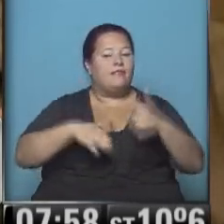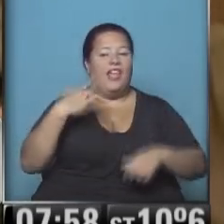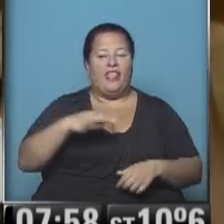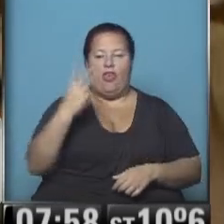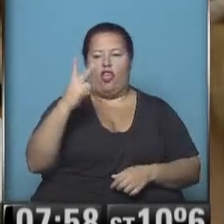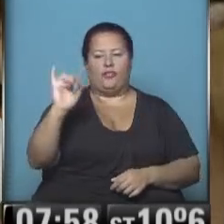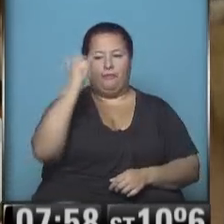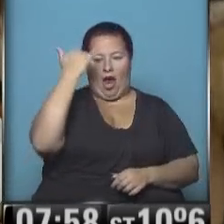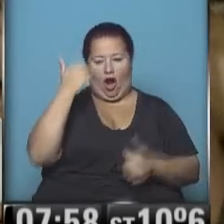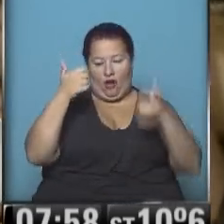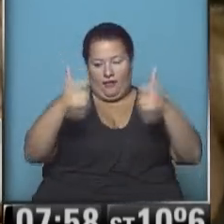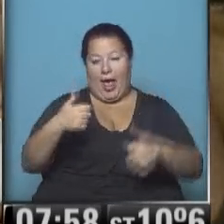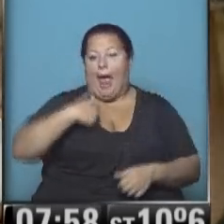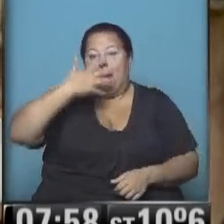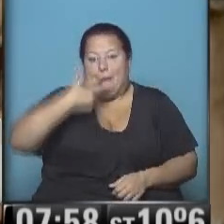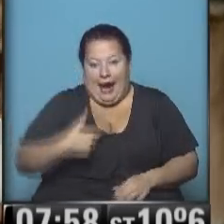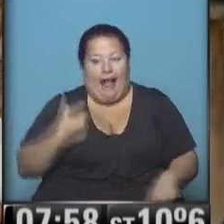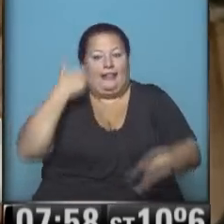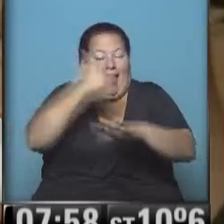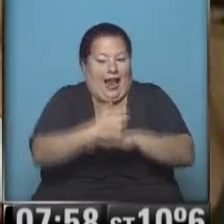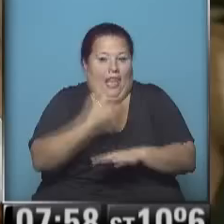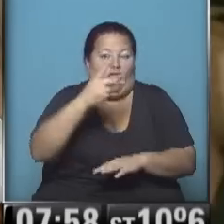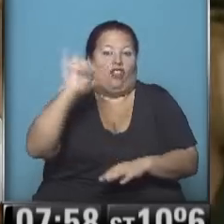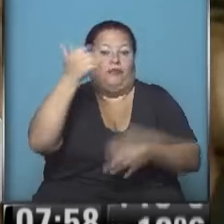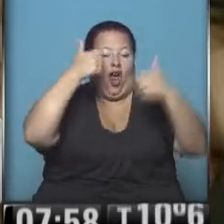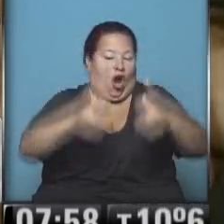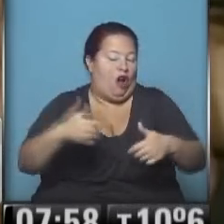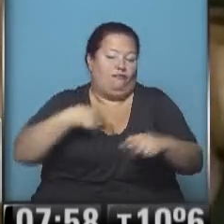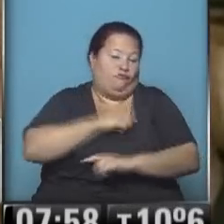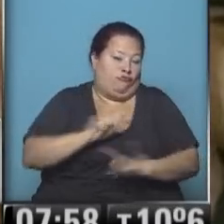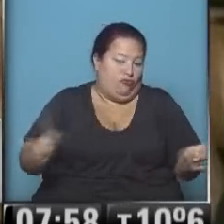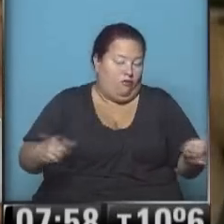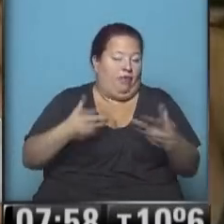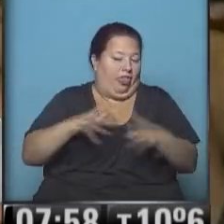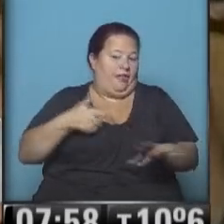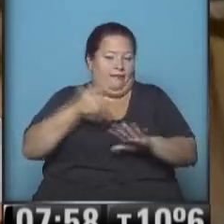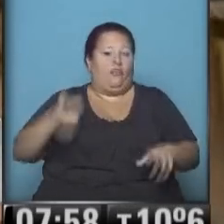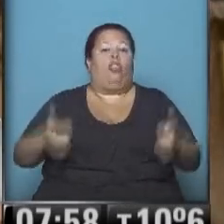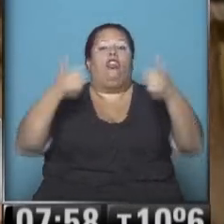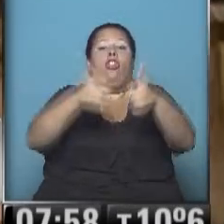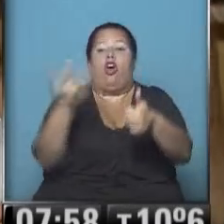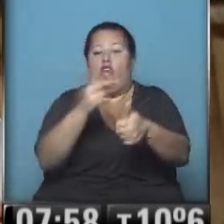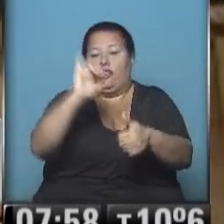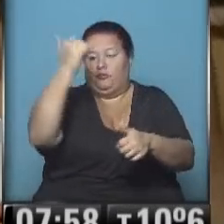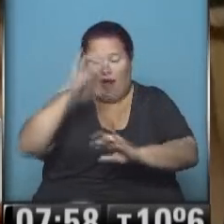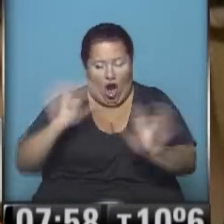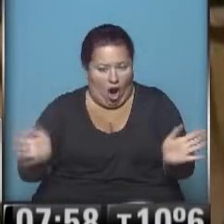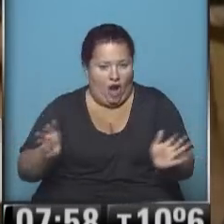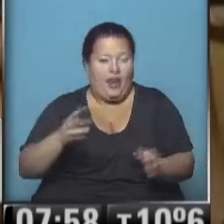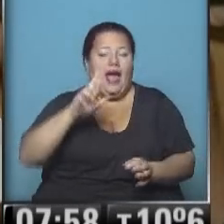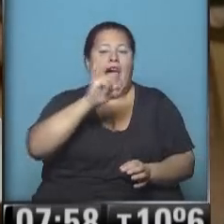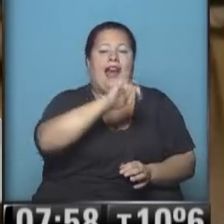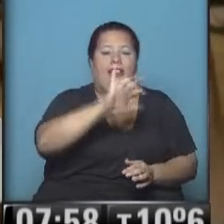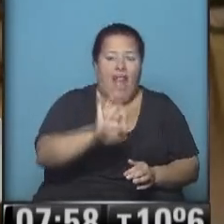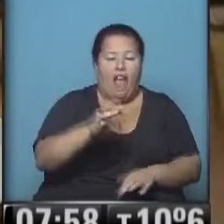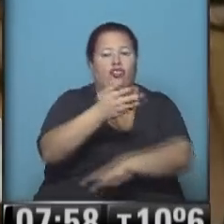dos mejores ubicados. Me hubiera encantado ser uno de los dos mejores ubicados. No lo era. Los que están hoy son los dos mejores ubicados, el Flaco Randazzo